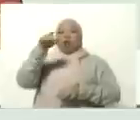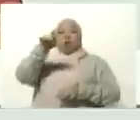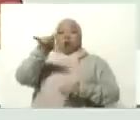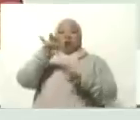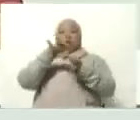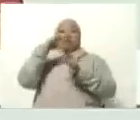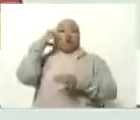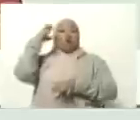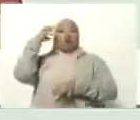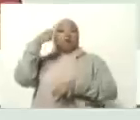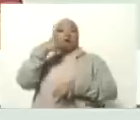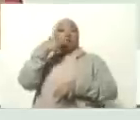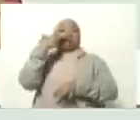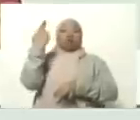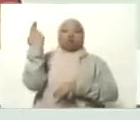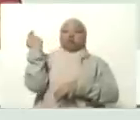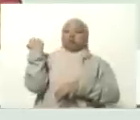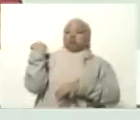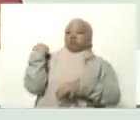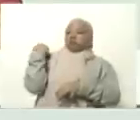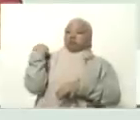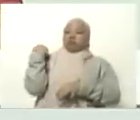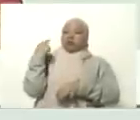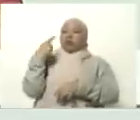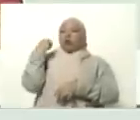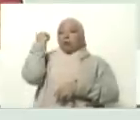Ellos todavía creen que pueden imponerle cosas a Rusia.